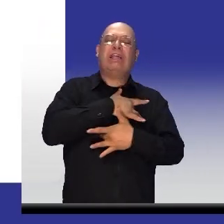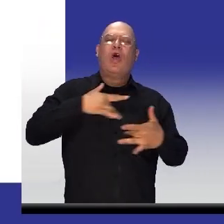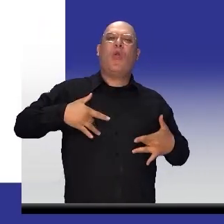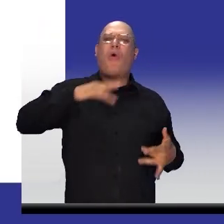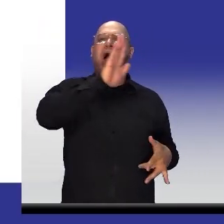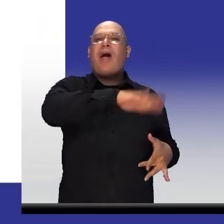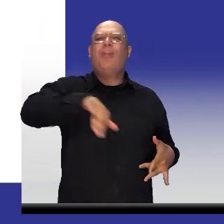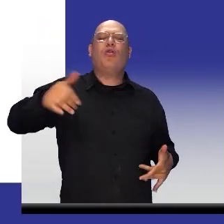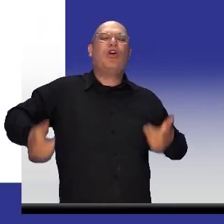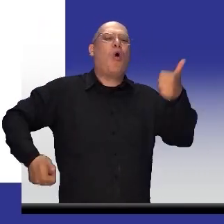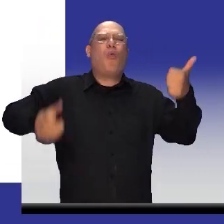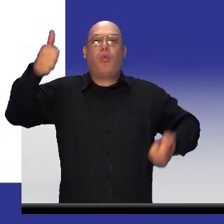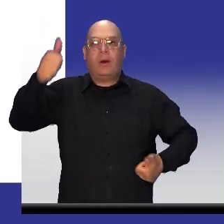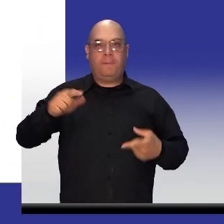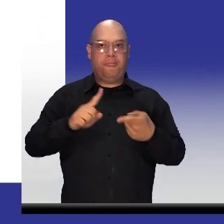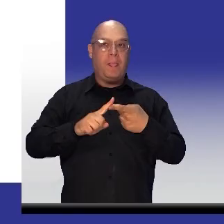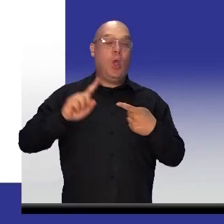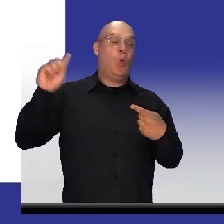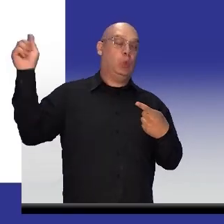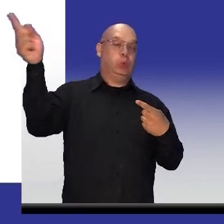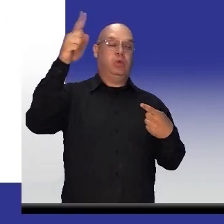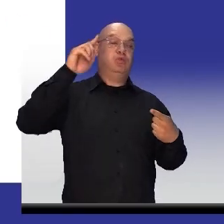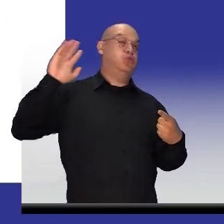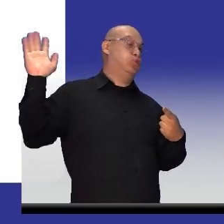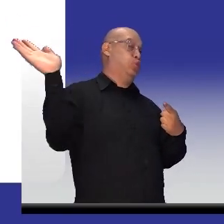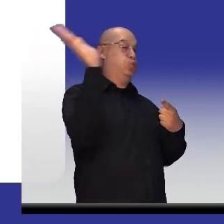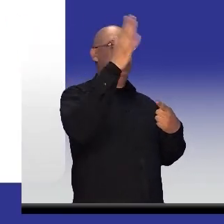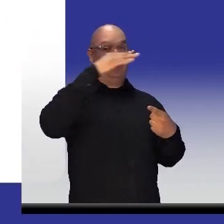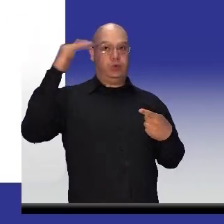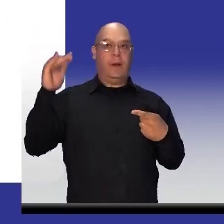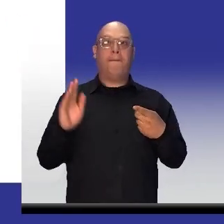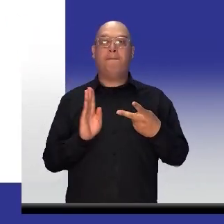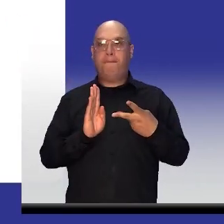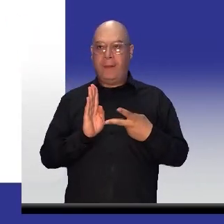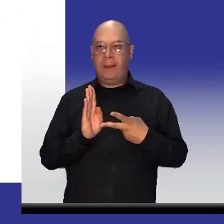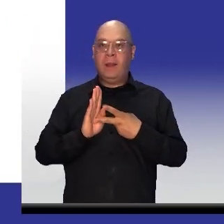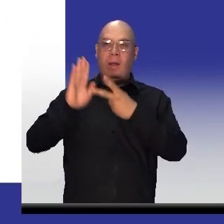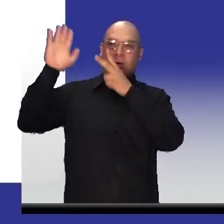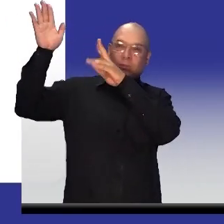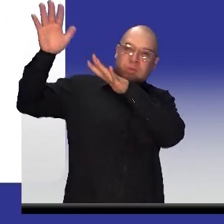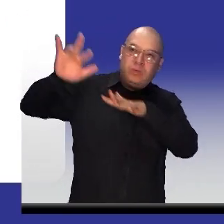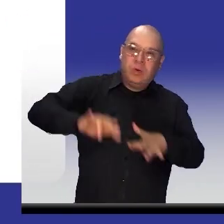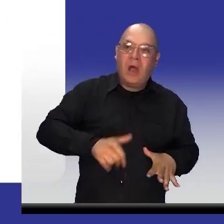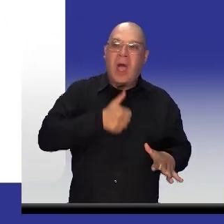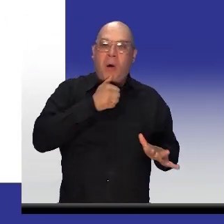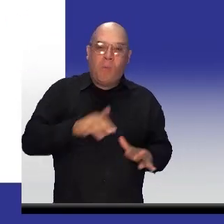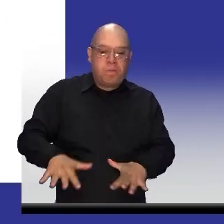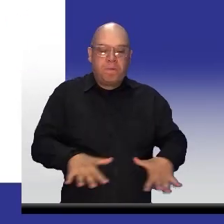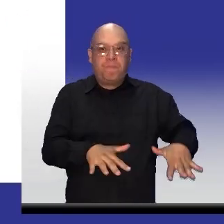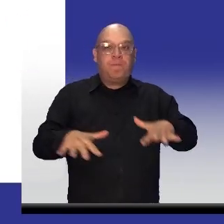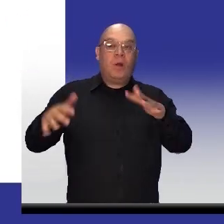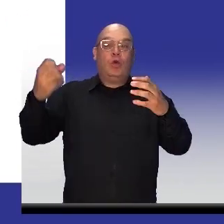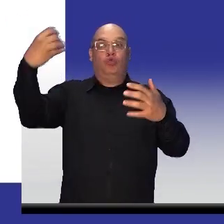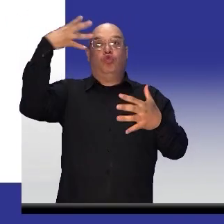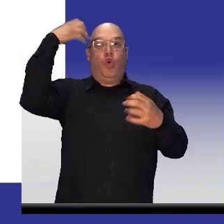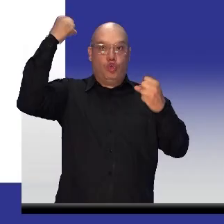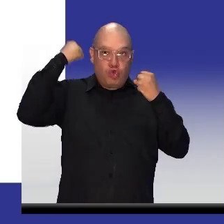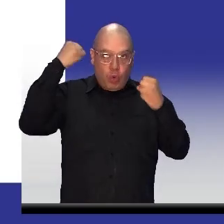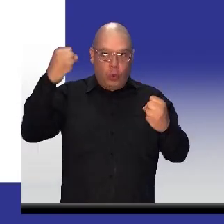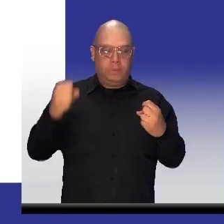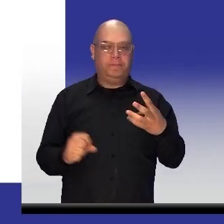A. Huracanes y tornados. B. Deslizamientos, inundaciones y olas de calor.